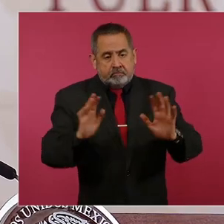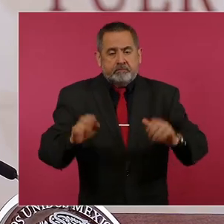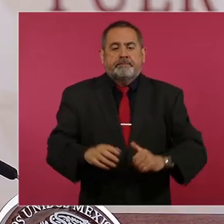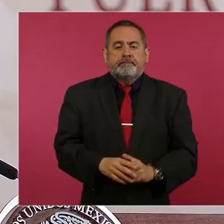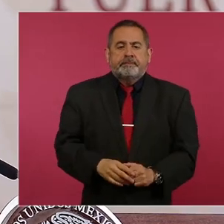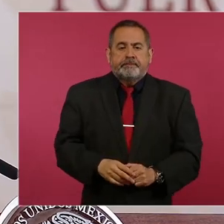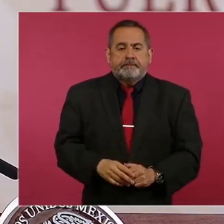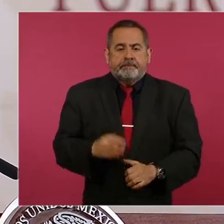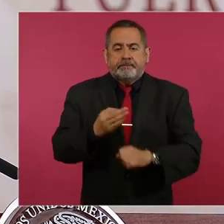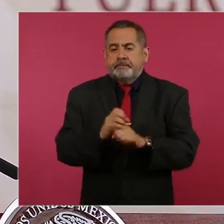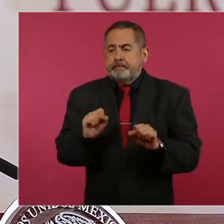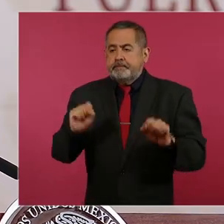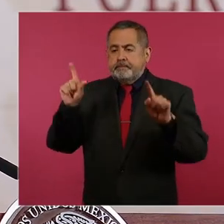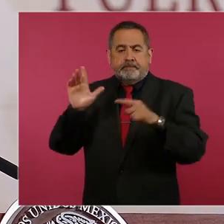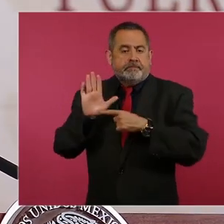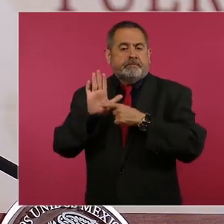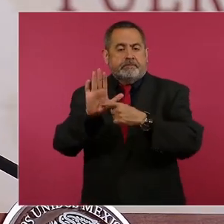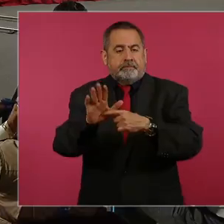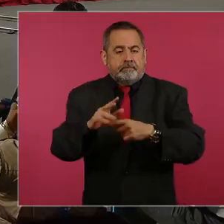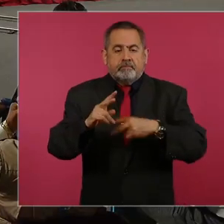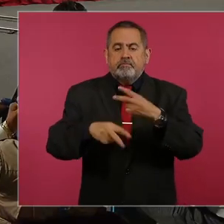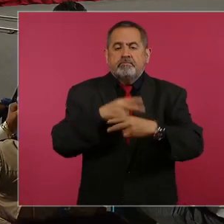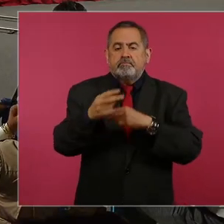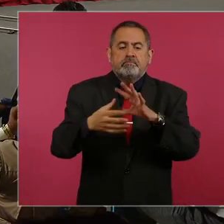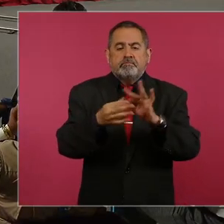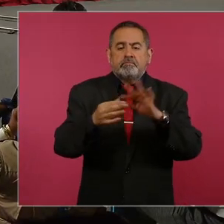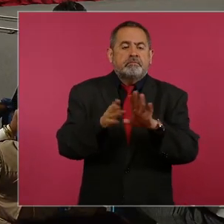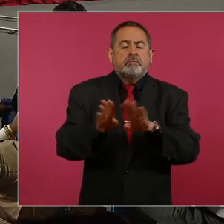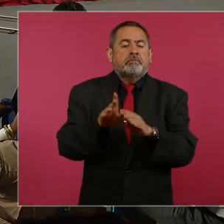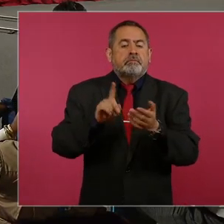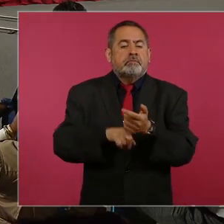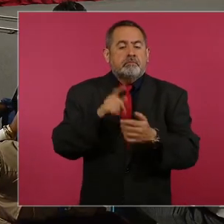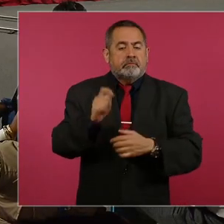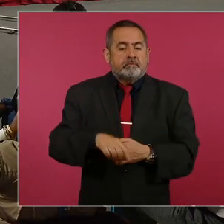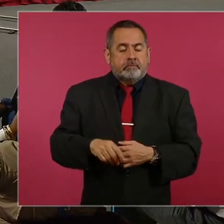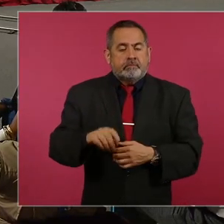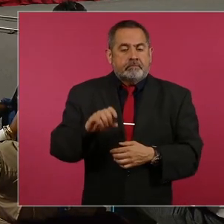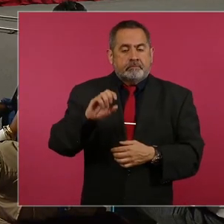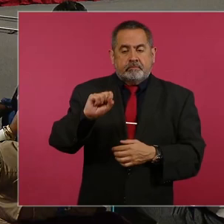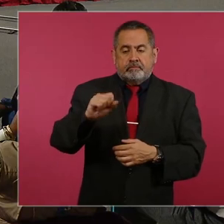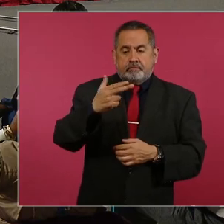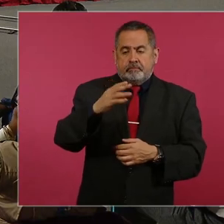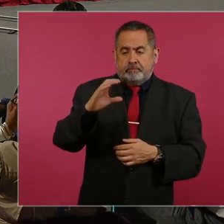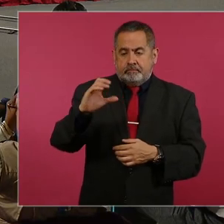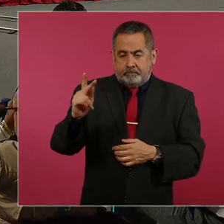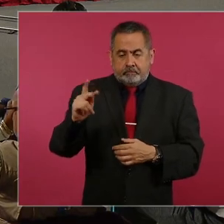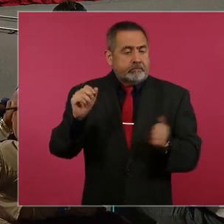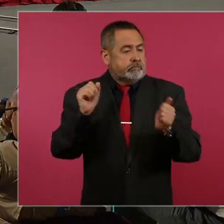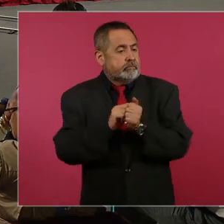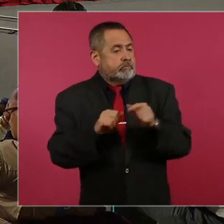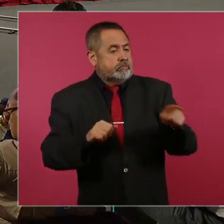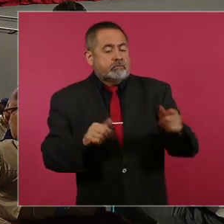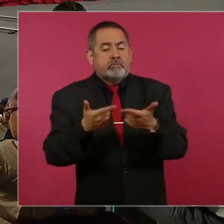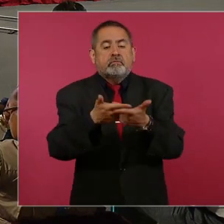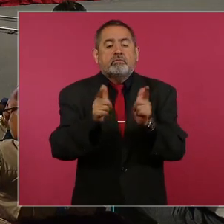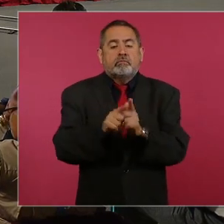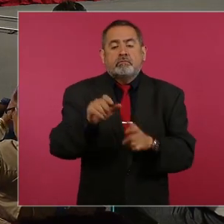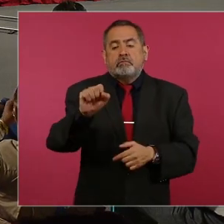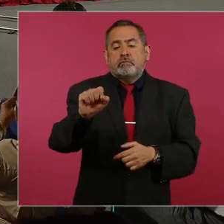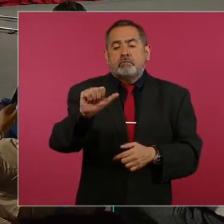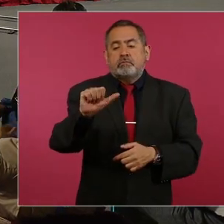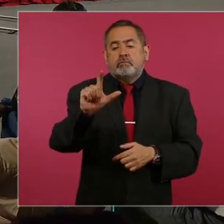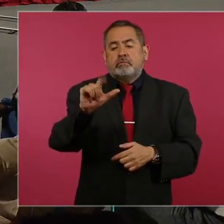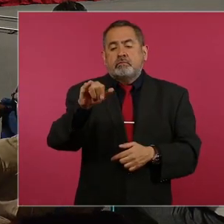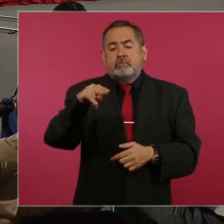presentación vamos a hablar sobre los temas de la hacienda pública con Grupo Salinas y dividimos la información